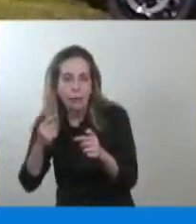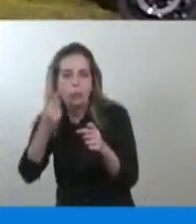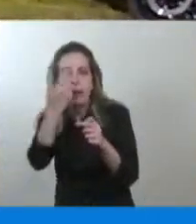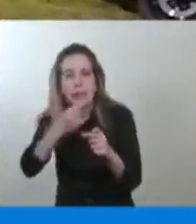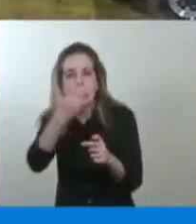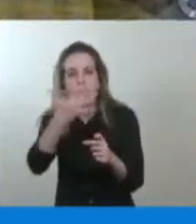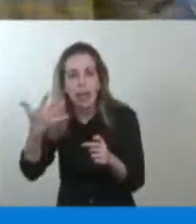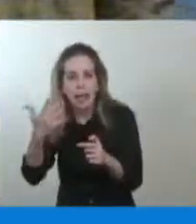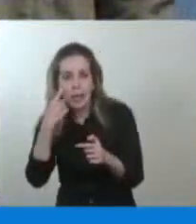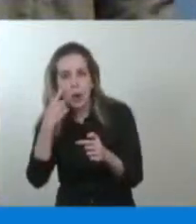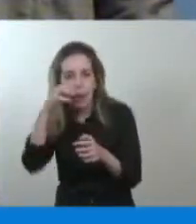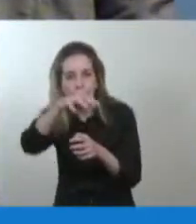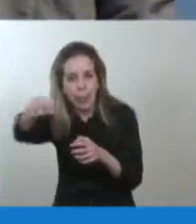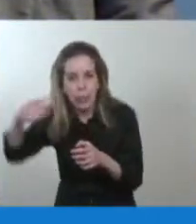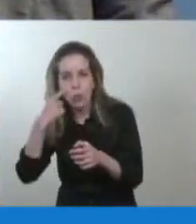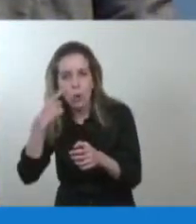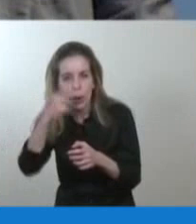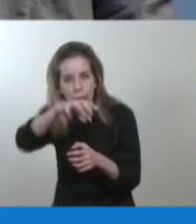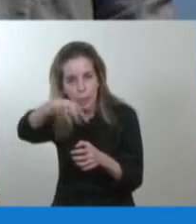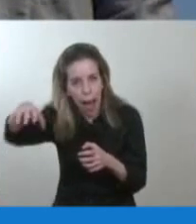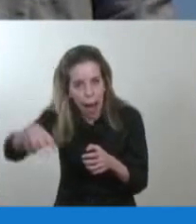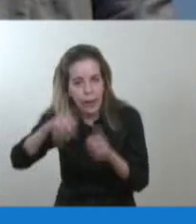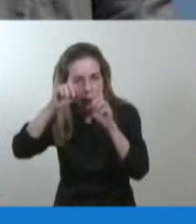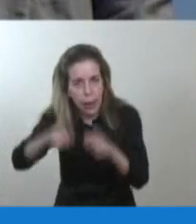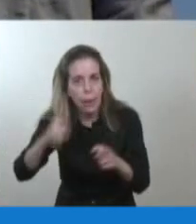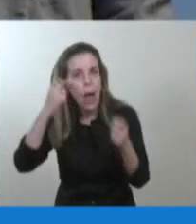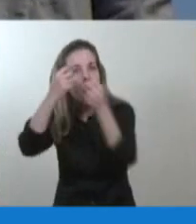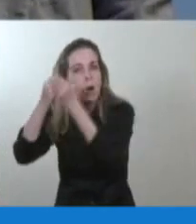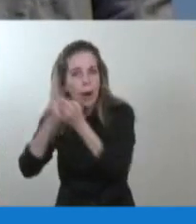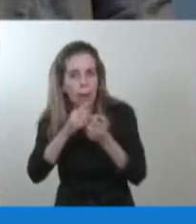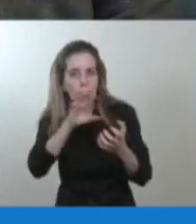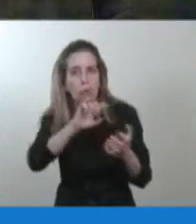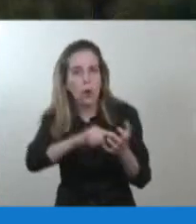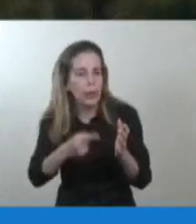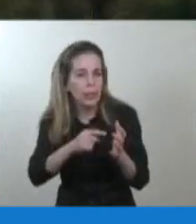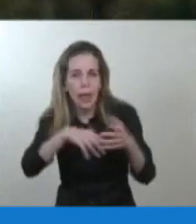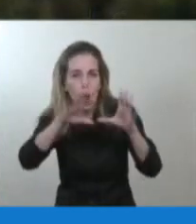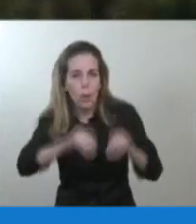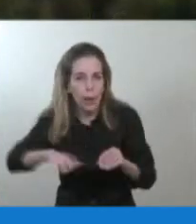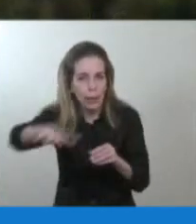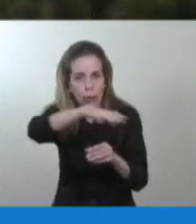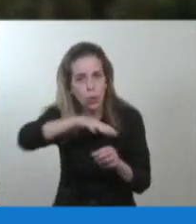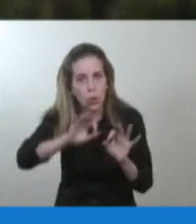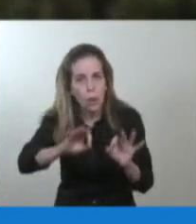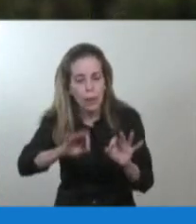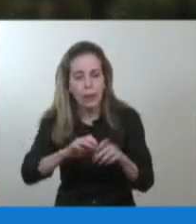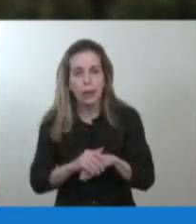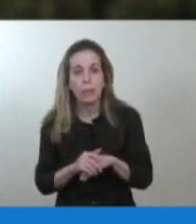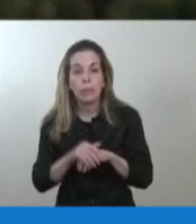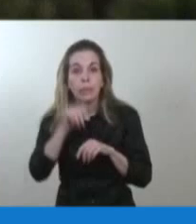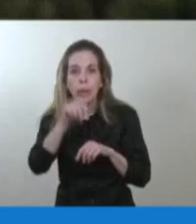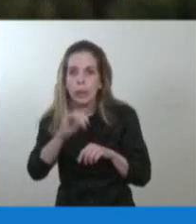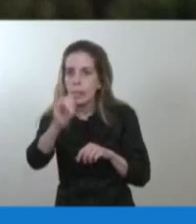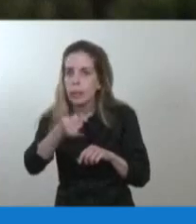135 intendentes municipales del interior del gran buenos aires- de toda la provincia es un tema que